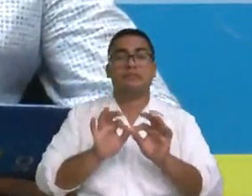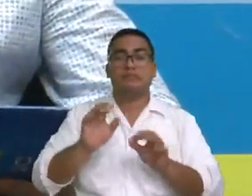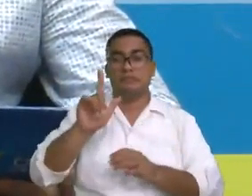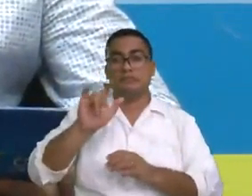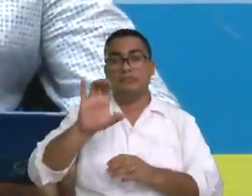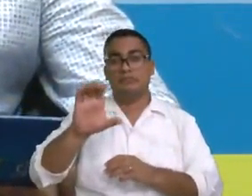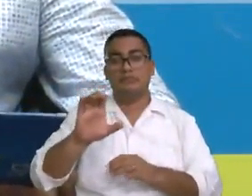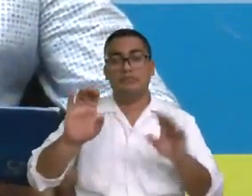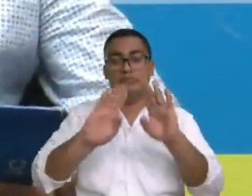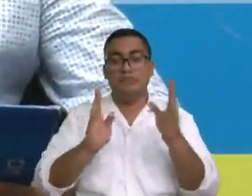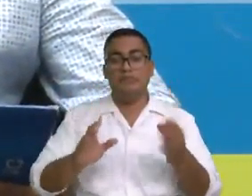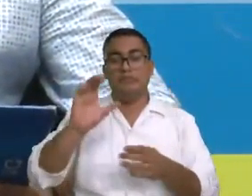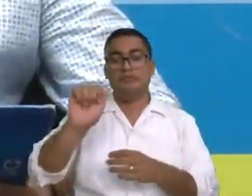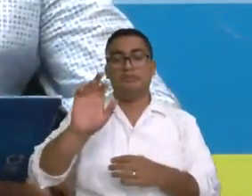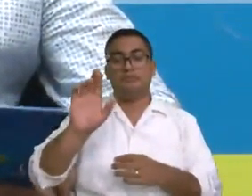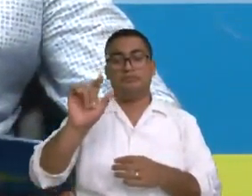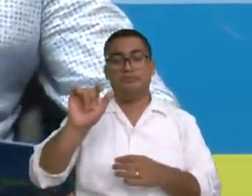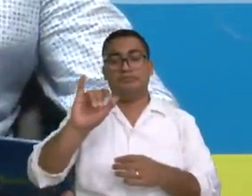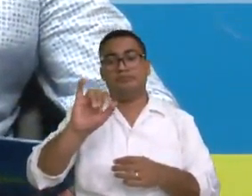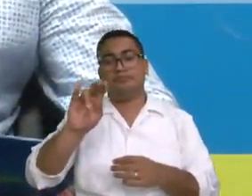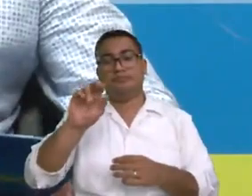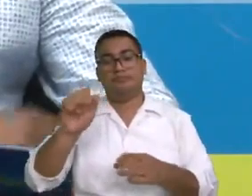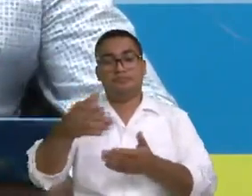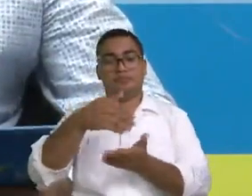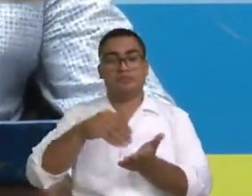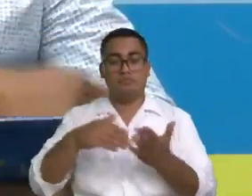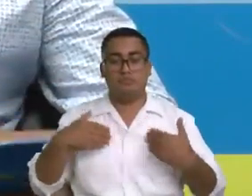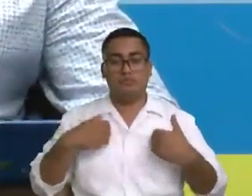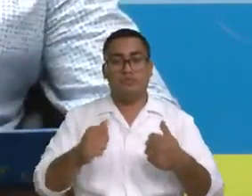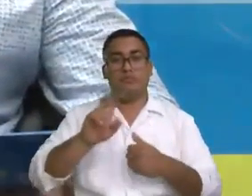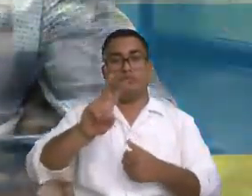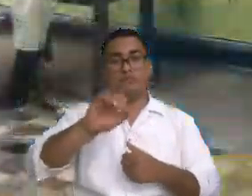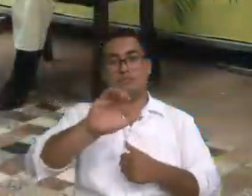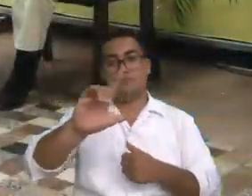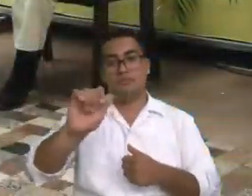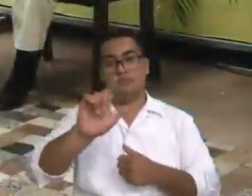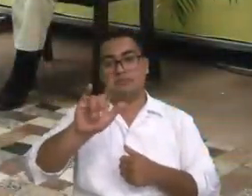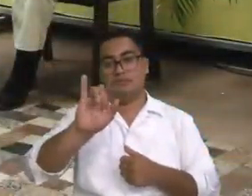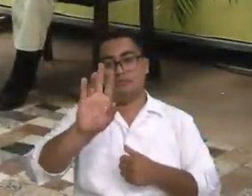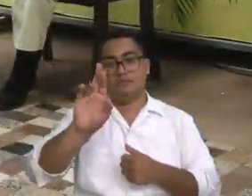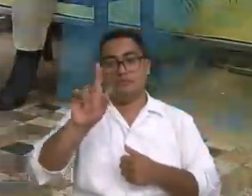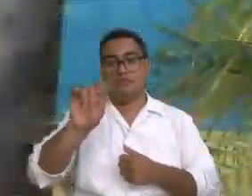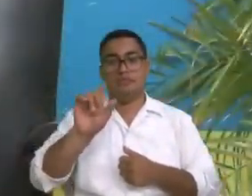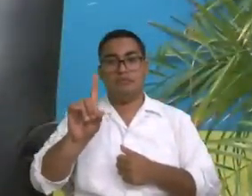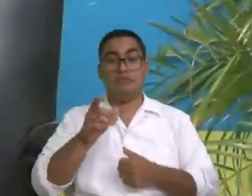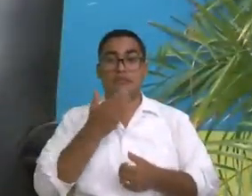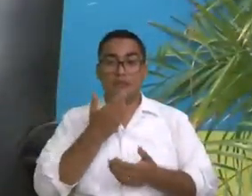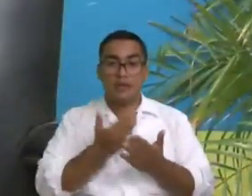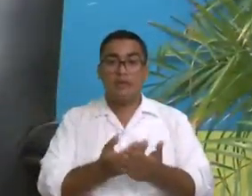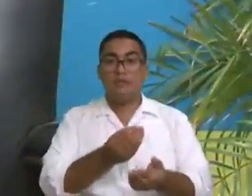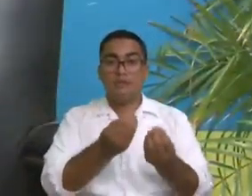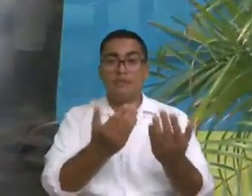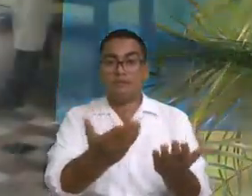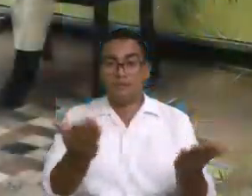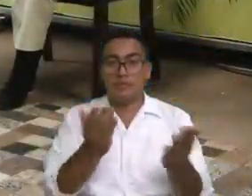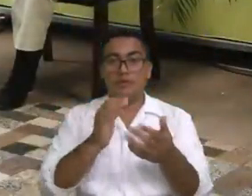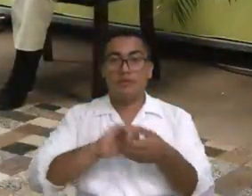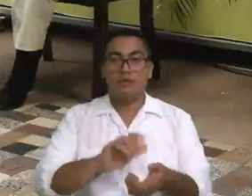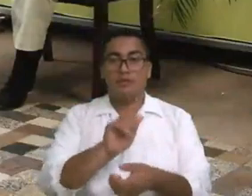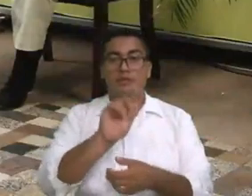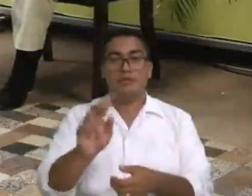licenciada Carolina García, del Centro de Salud de Vía Libertad. La esperamos en otra ocasión, licenciada. Le agradecemos también a usted, amigo televidente, su